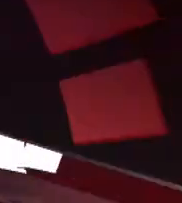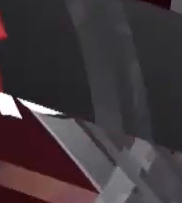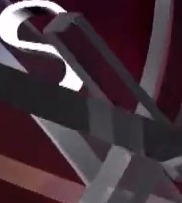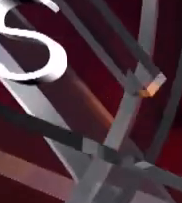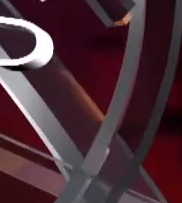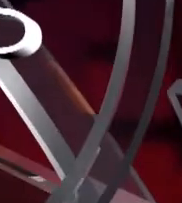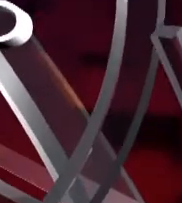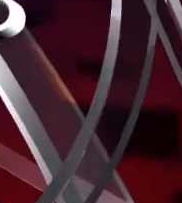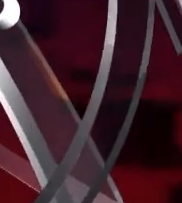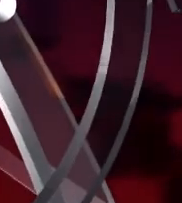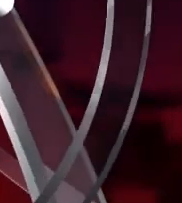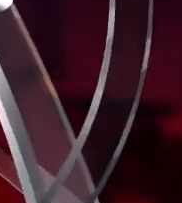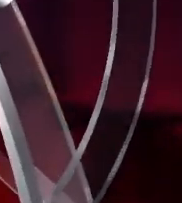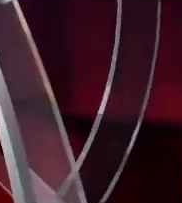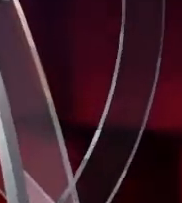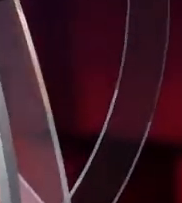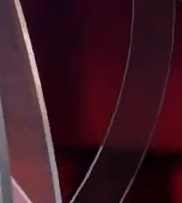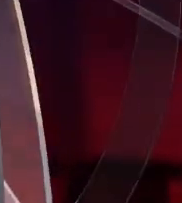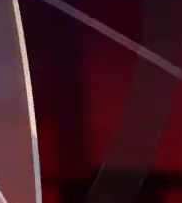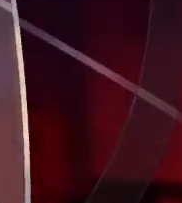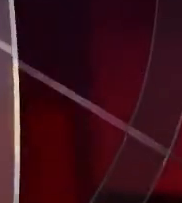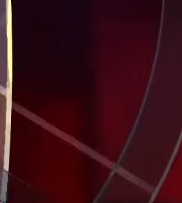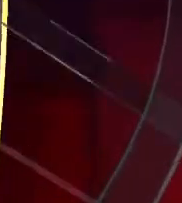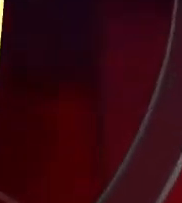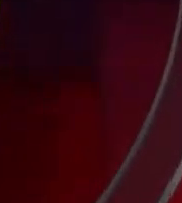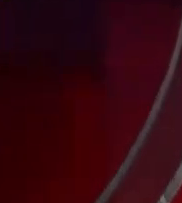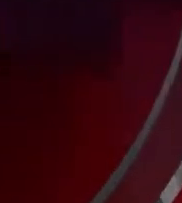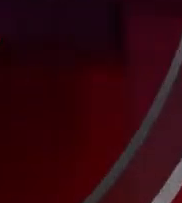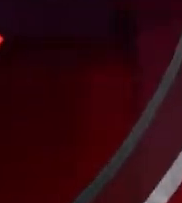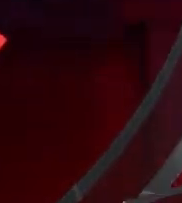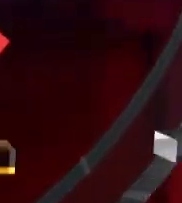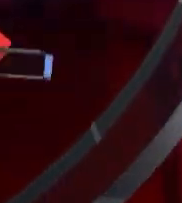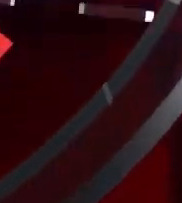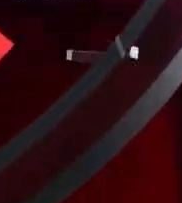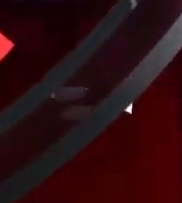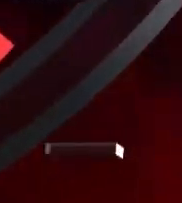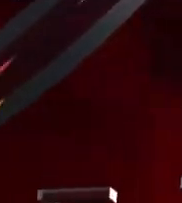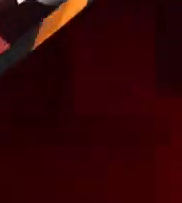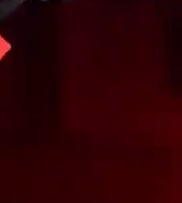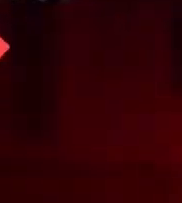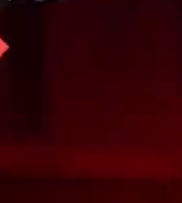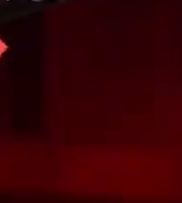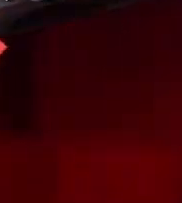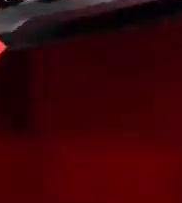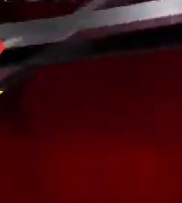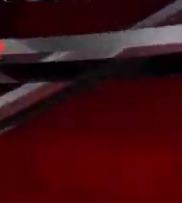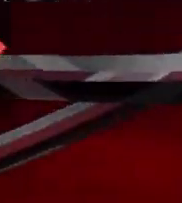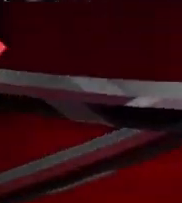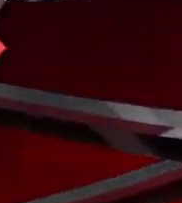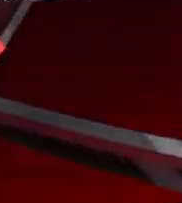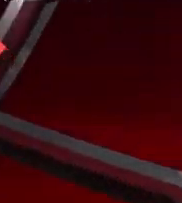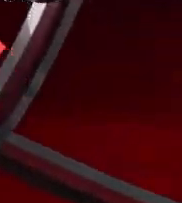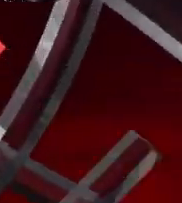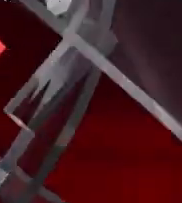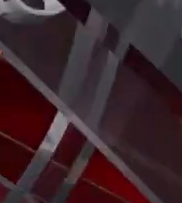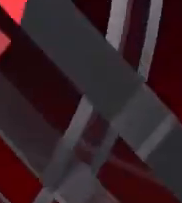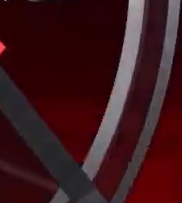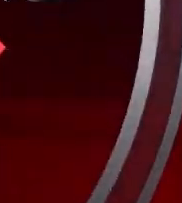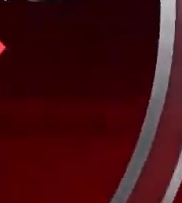televisión equitativa presenta bvl noticias emisión central con mariela logroño